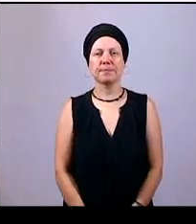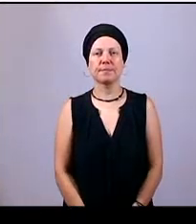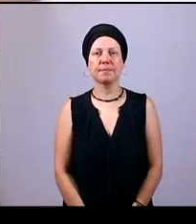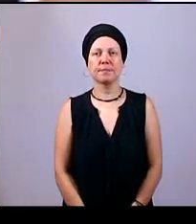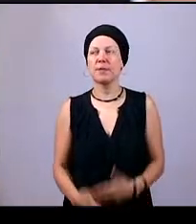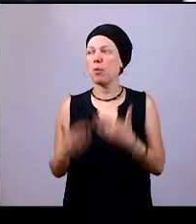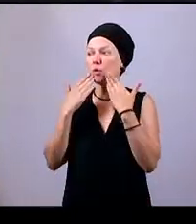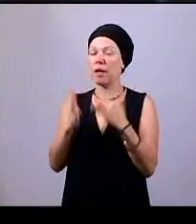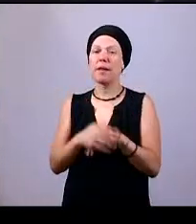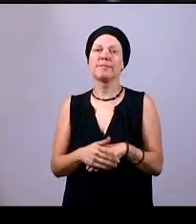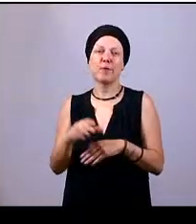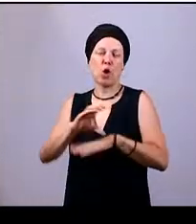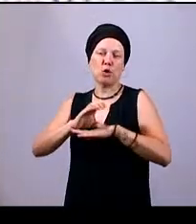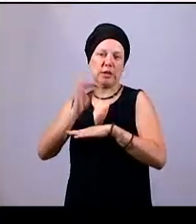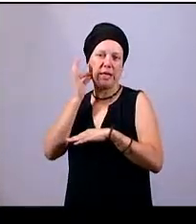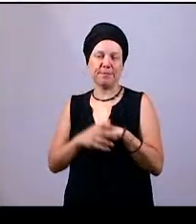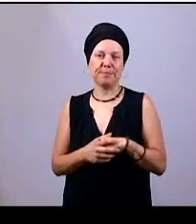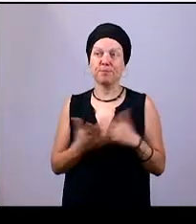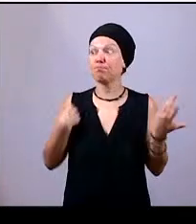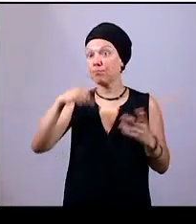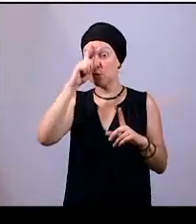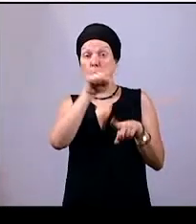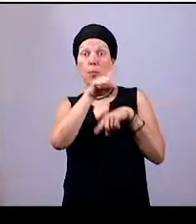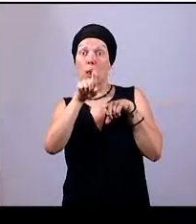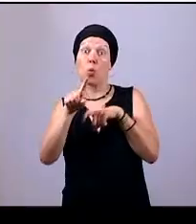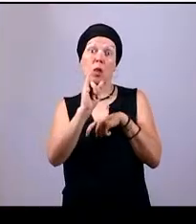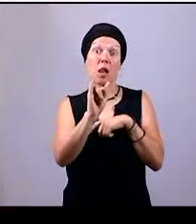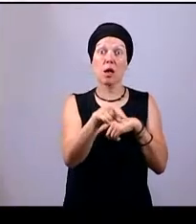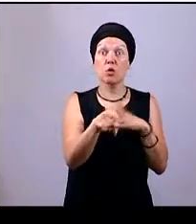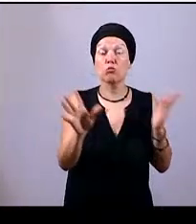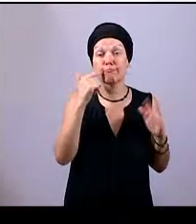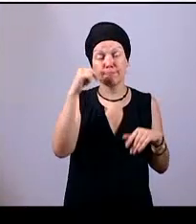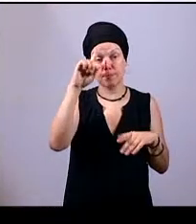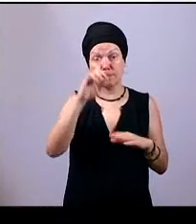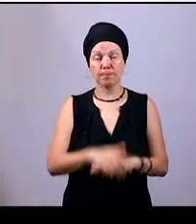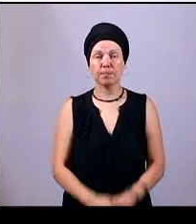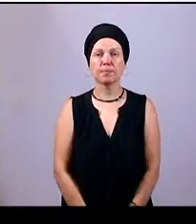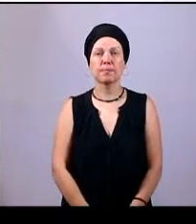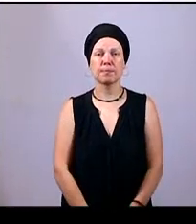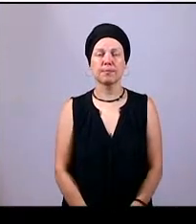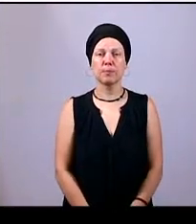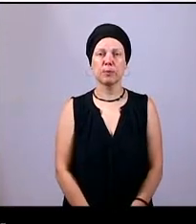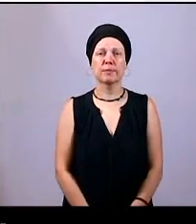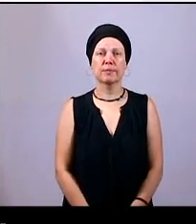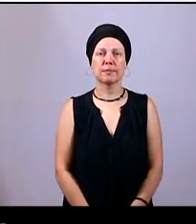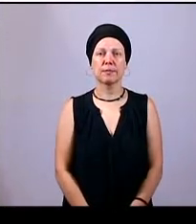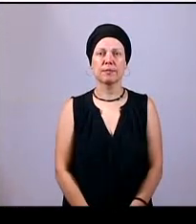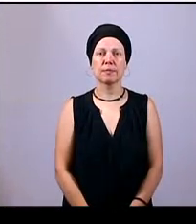Consejera, no sé si tienen alguna pregunta.